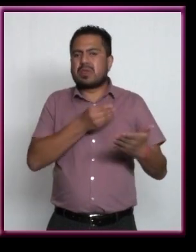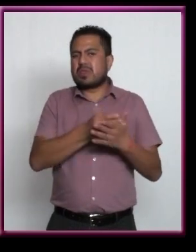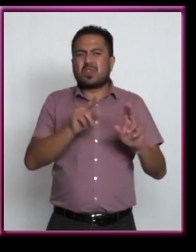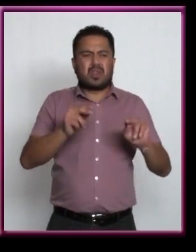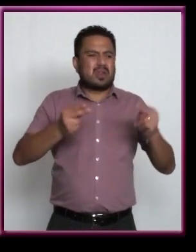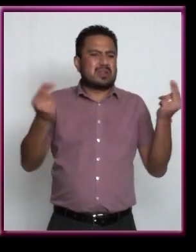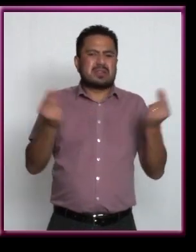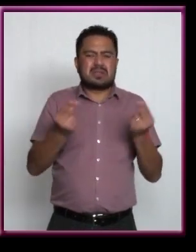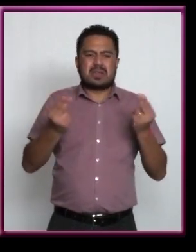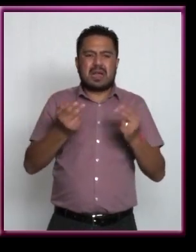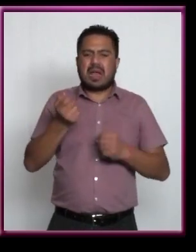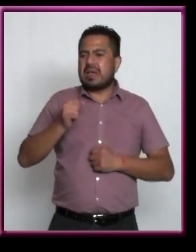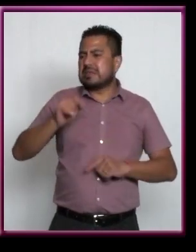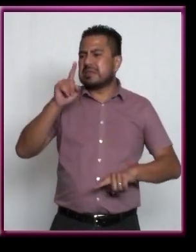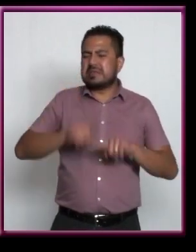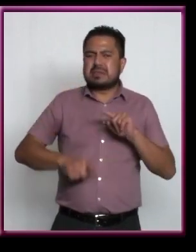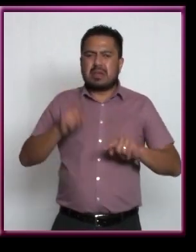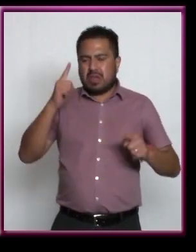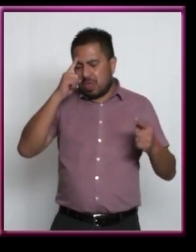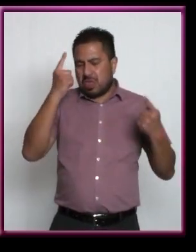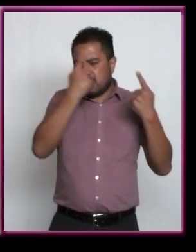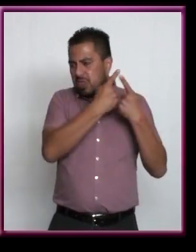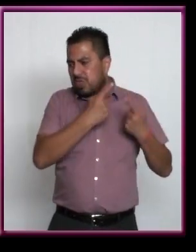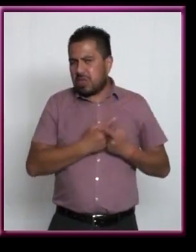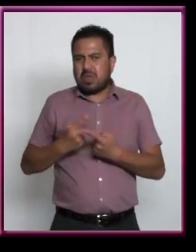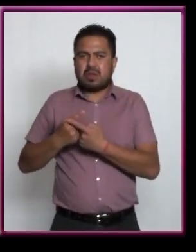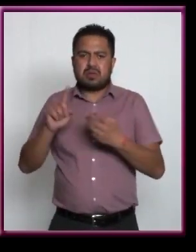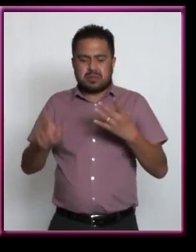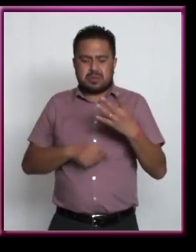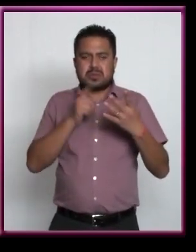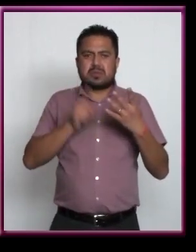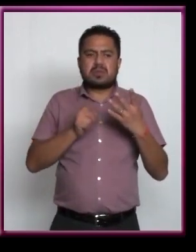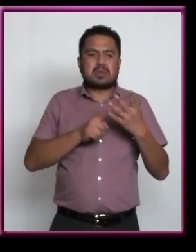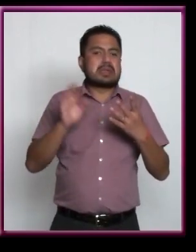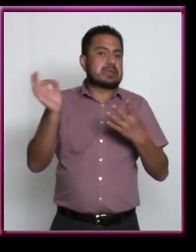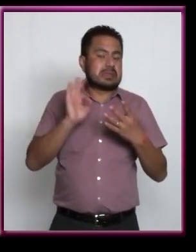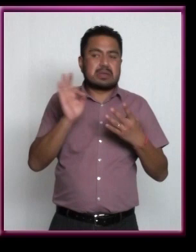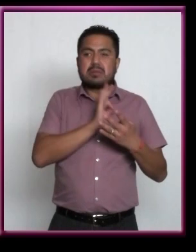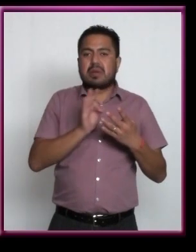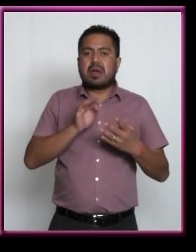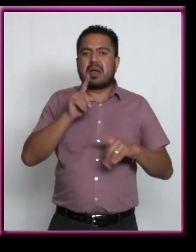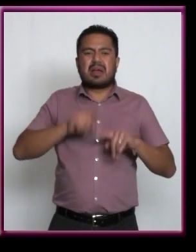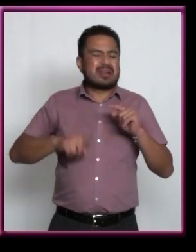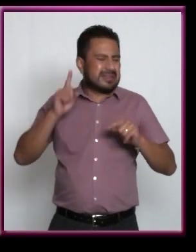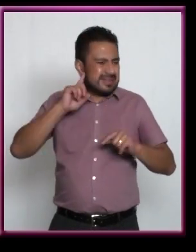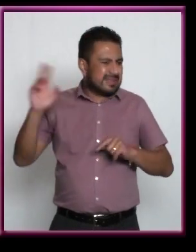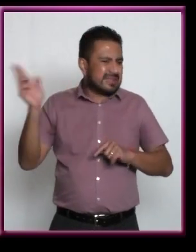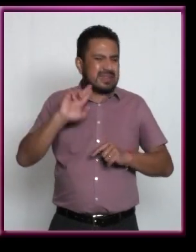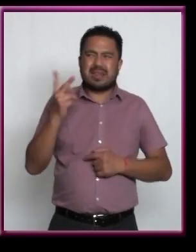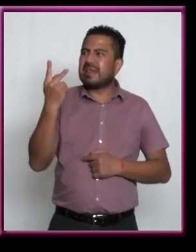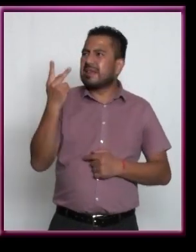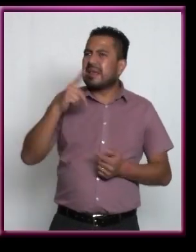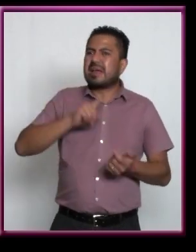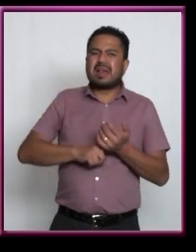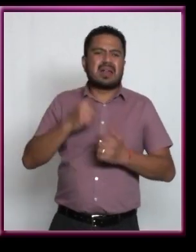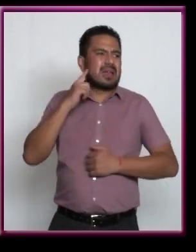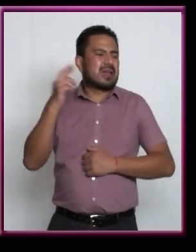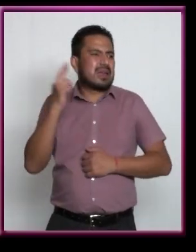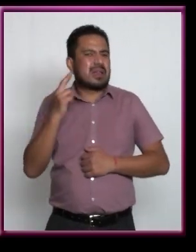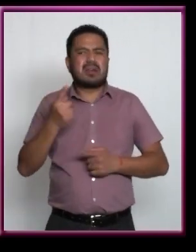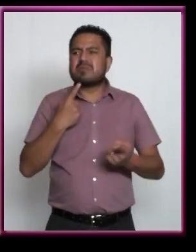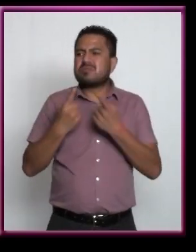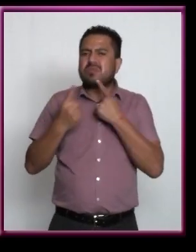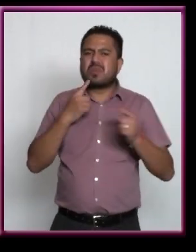sean necesarios, así evitarás distractores. 4. De ser posible, evita ruidos, televisiones, radio